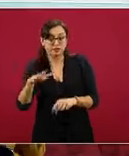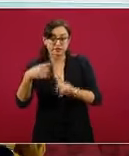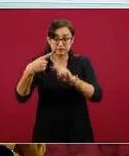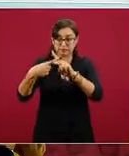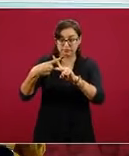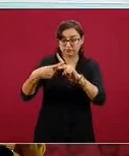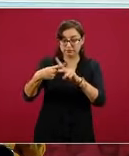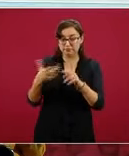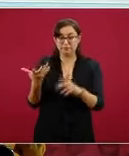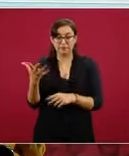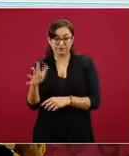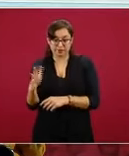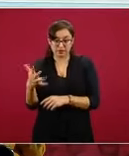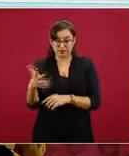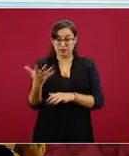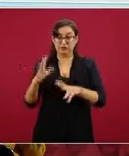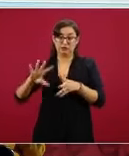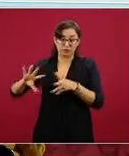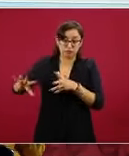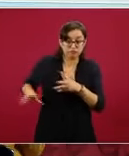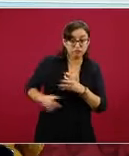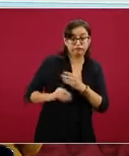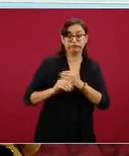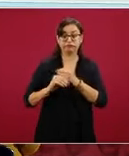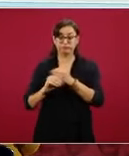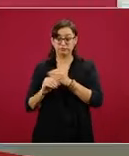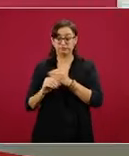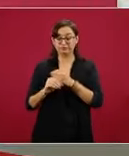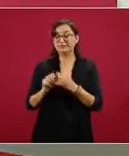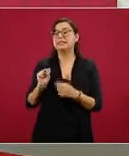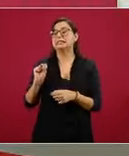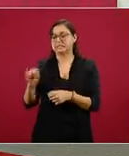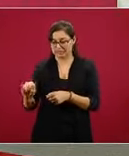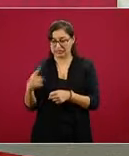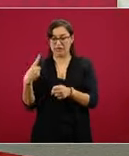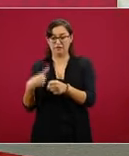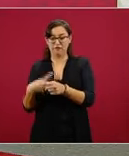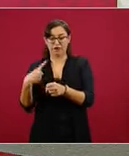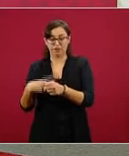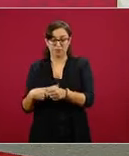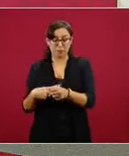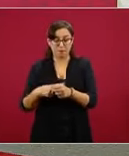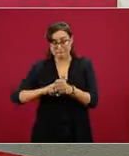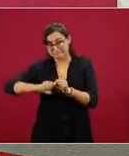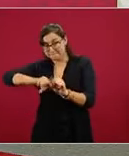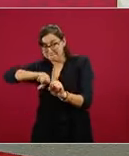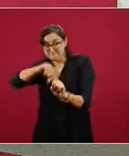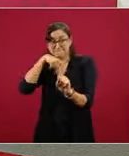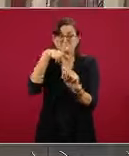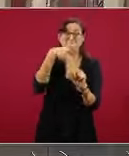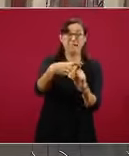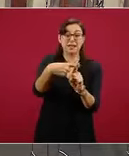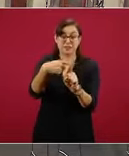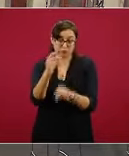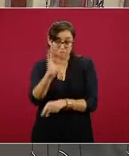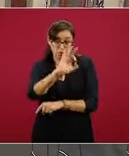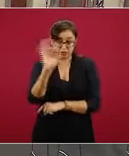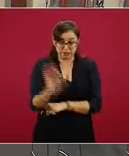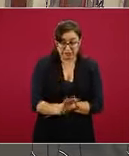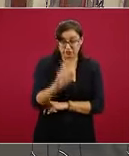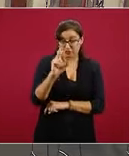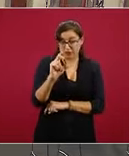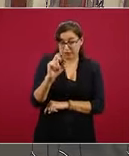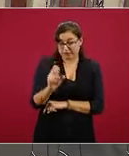los casos, tomando todos los ya confirmados y sumándole por el porcentaje de positividad, todos aquellos que